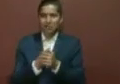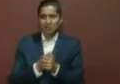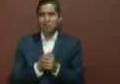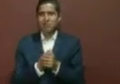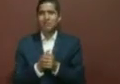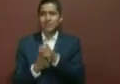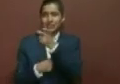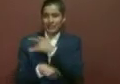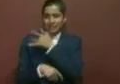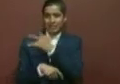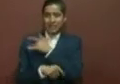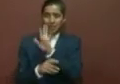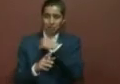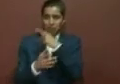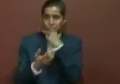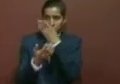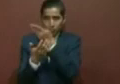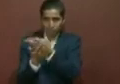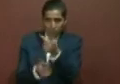En ese sentido lo planteo.